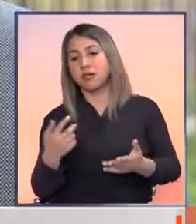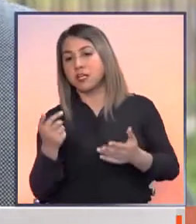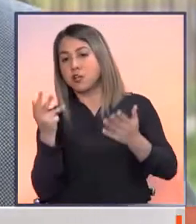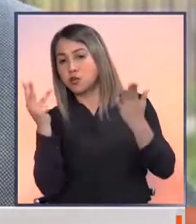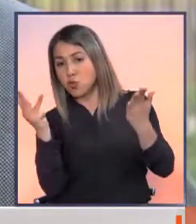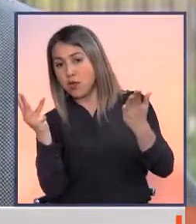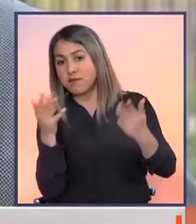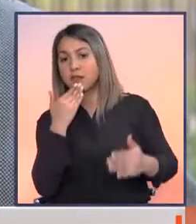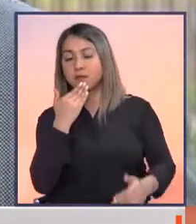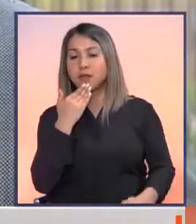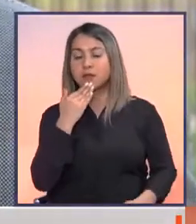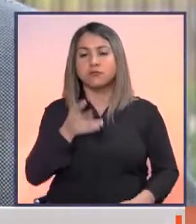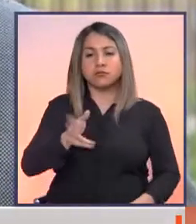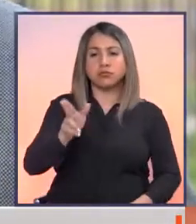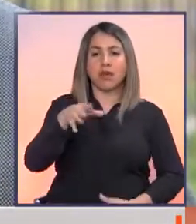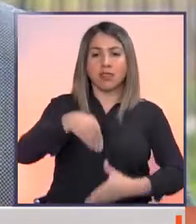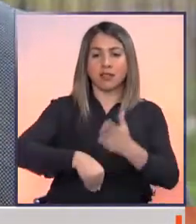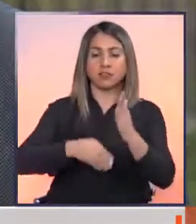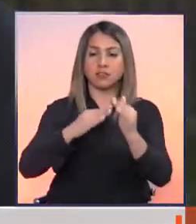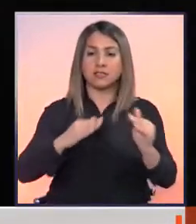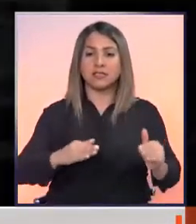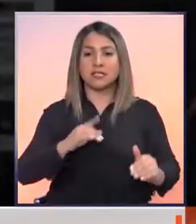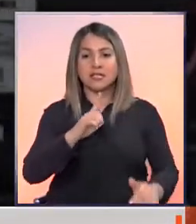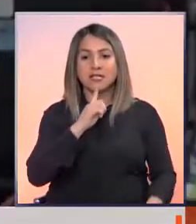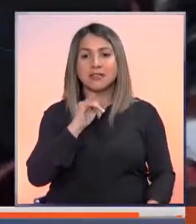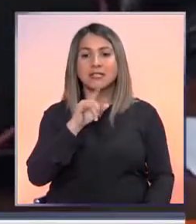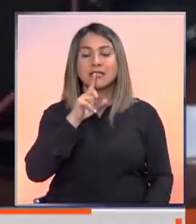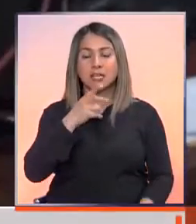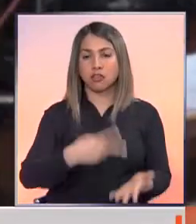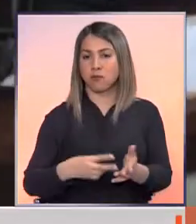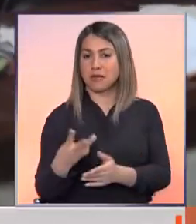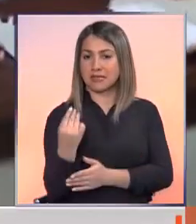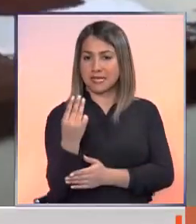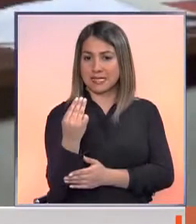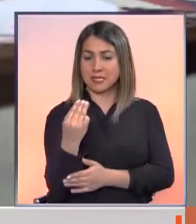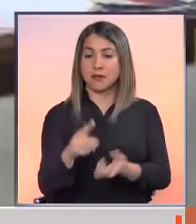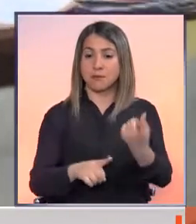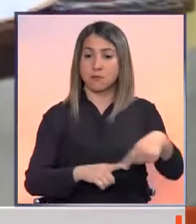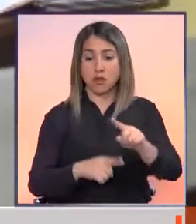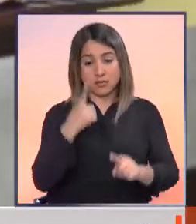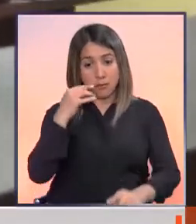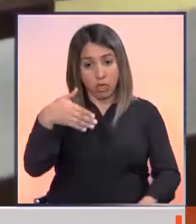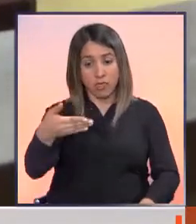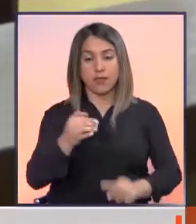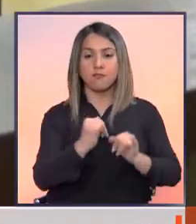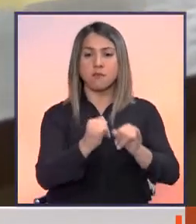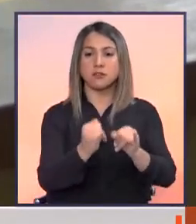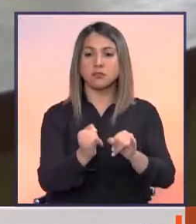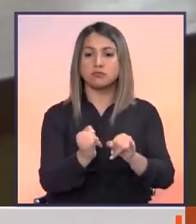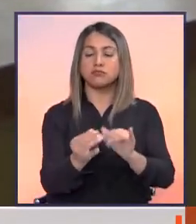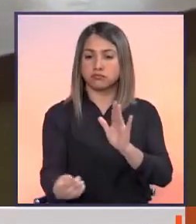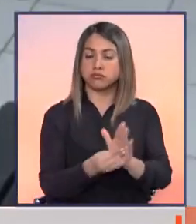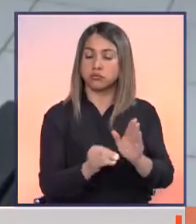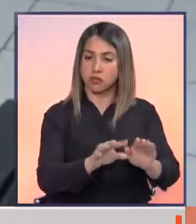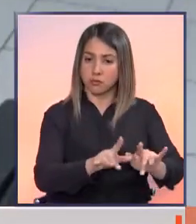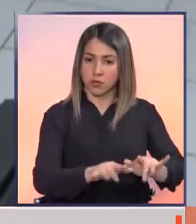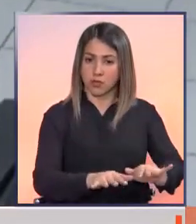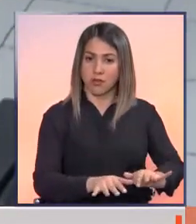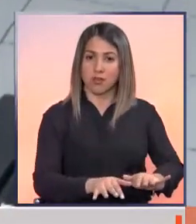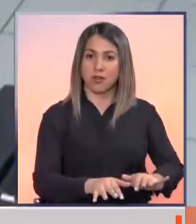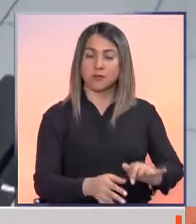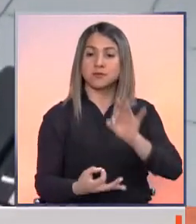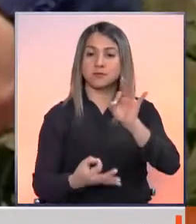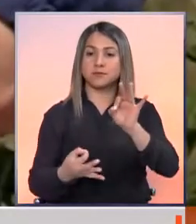homicidio cometido en interiores entró triste en el 2013 dentro de los próximos días la información contenida en computadores y documentos